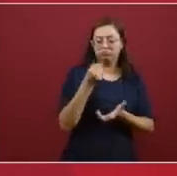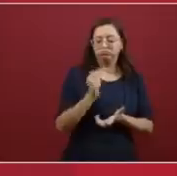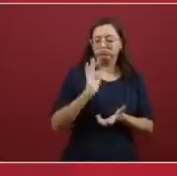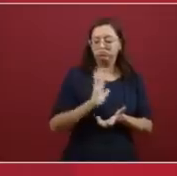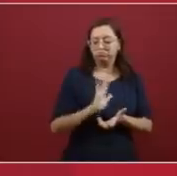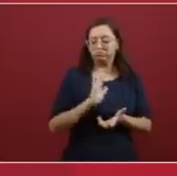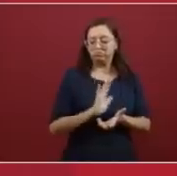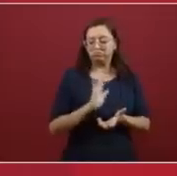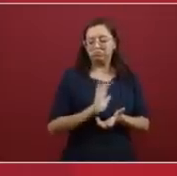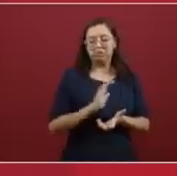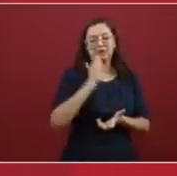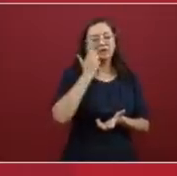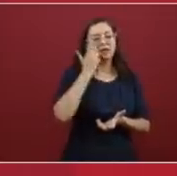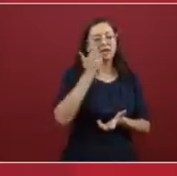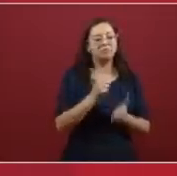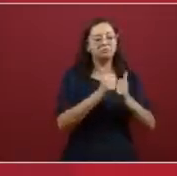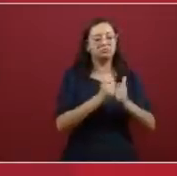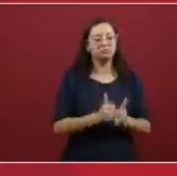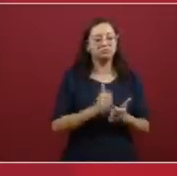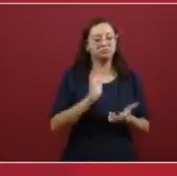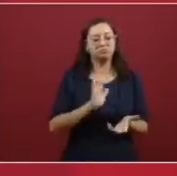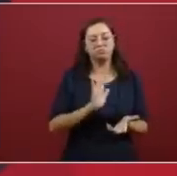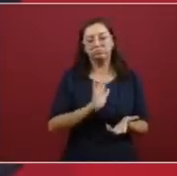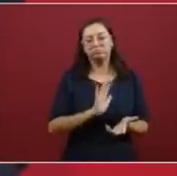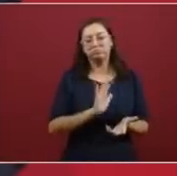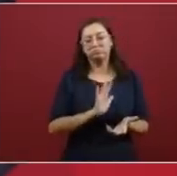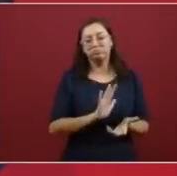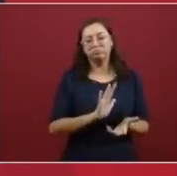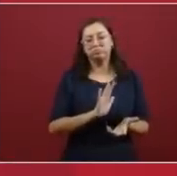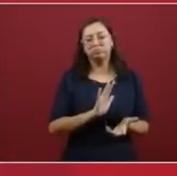mantener de